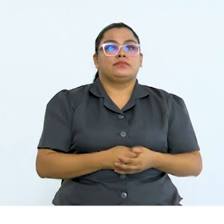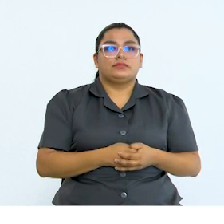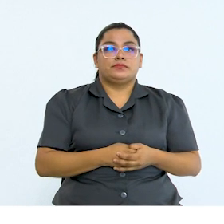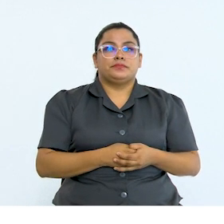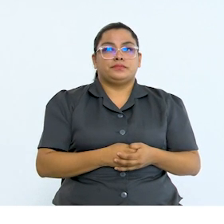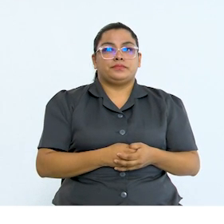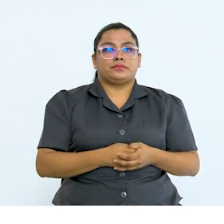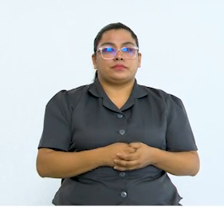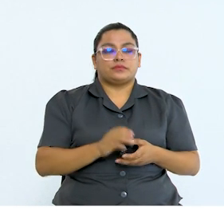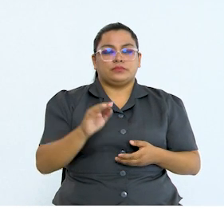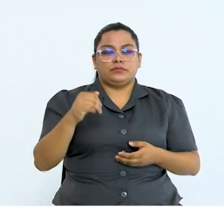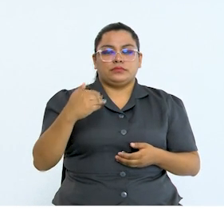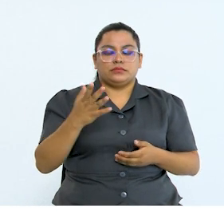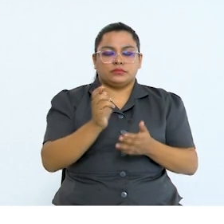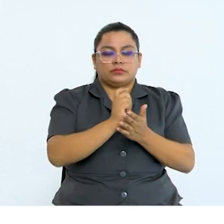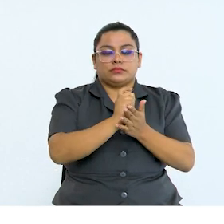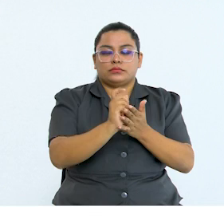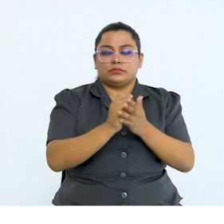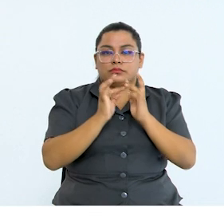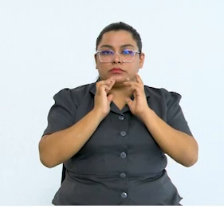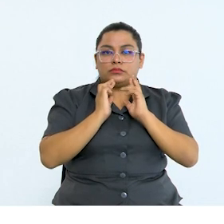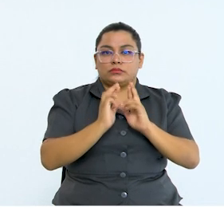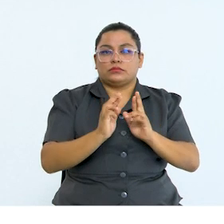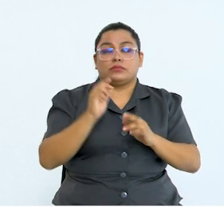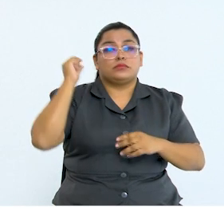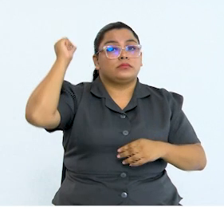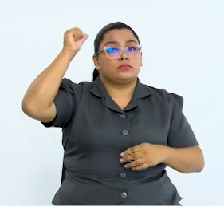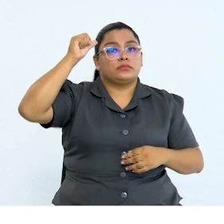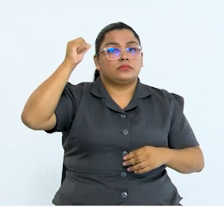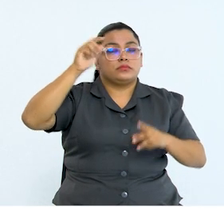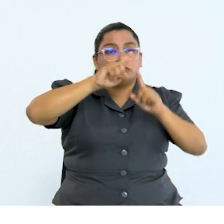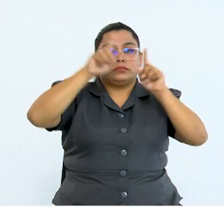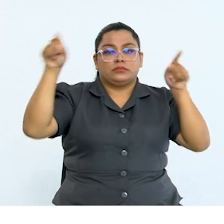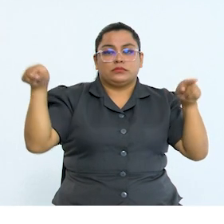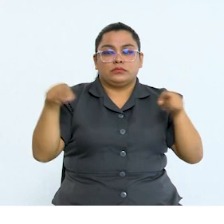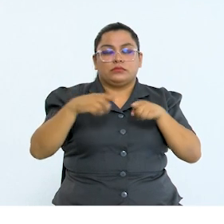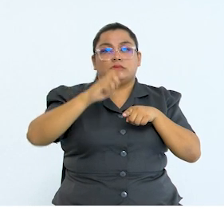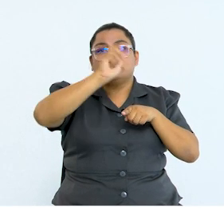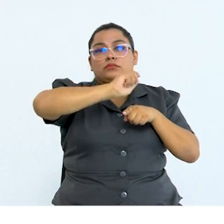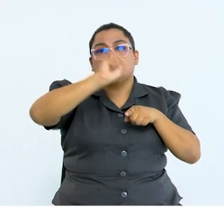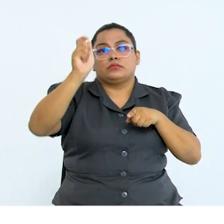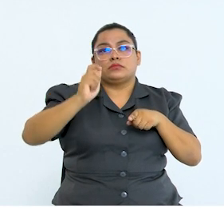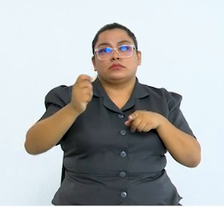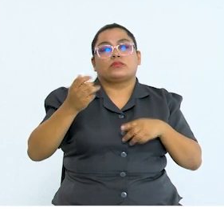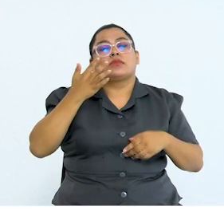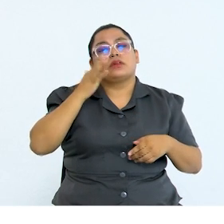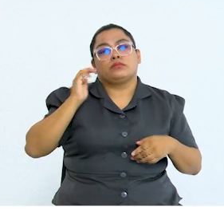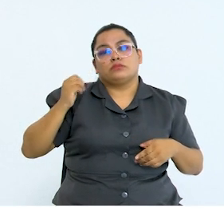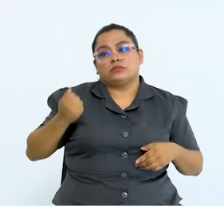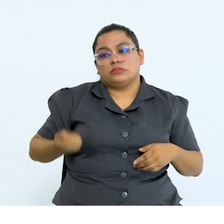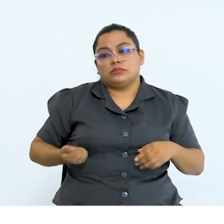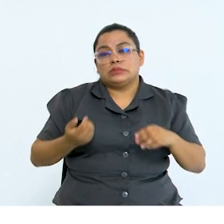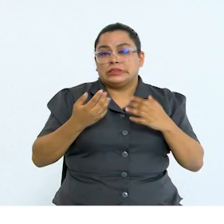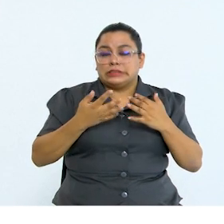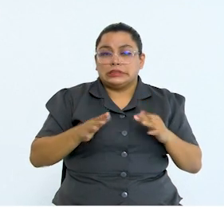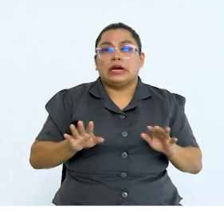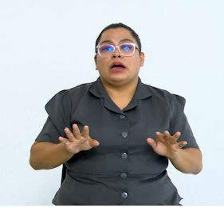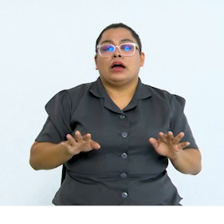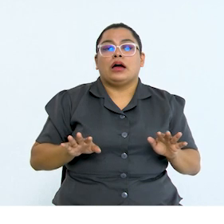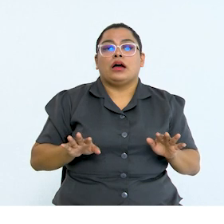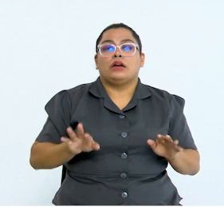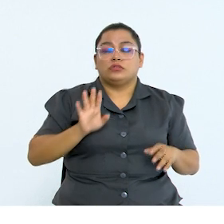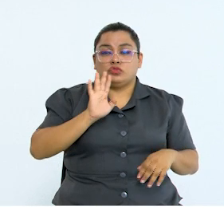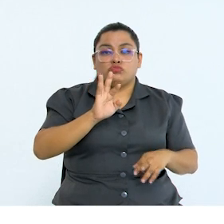Luego escribes la solución en la pizarra. Si bien el estudiante ya ha escrito su solución en